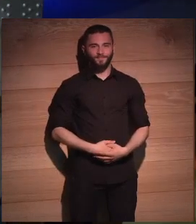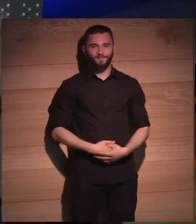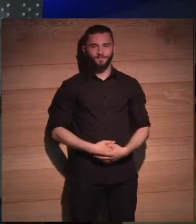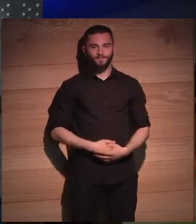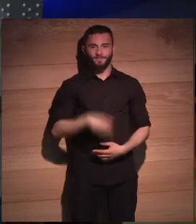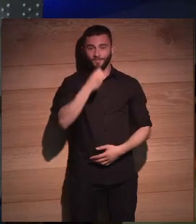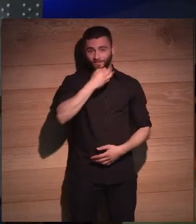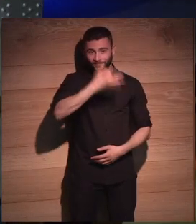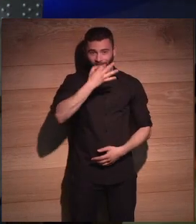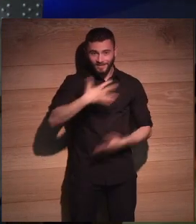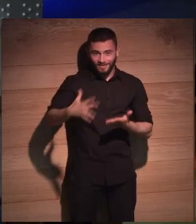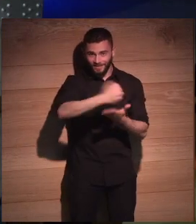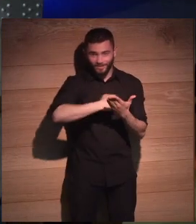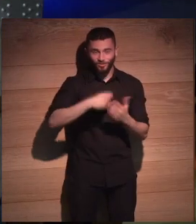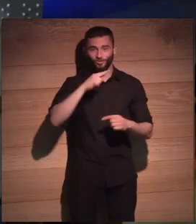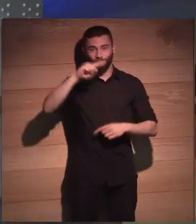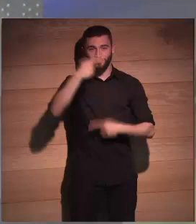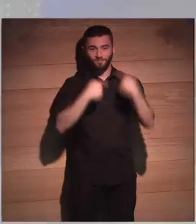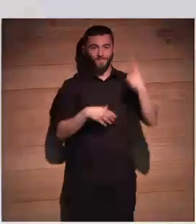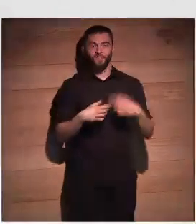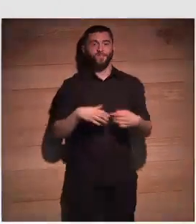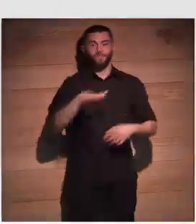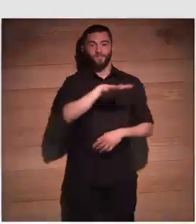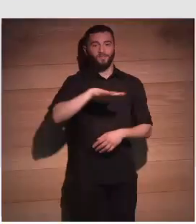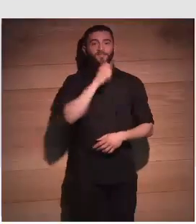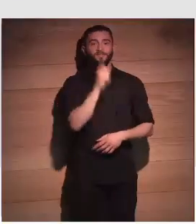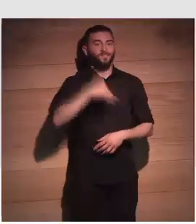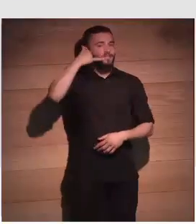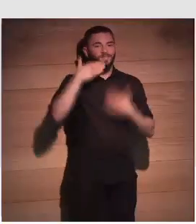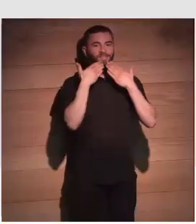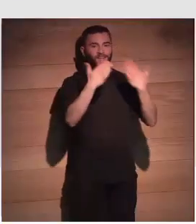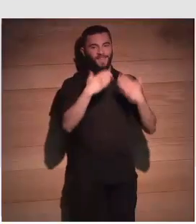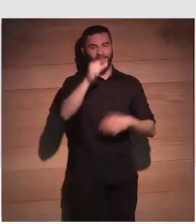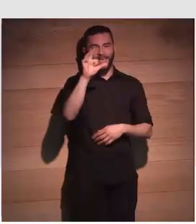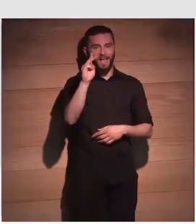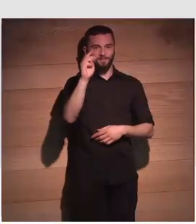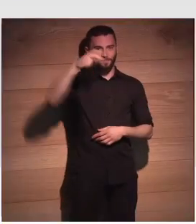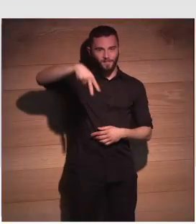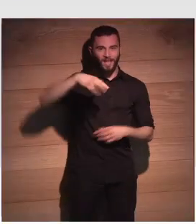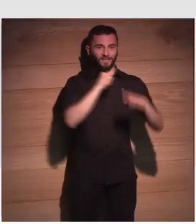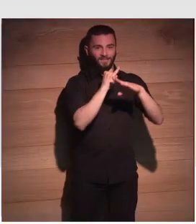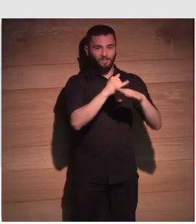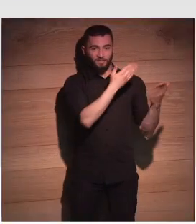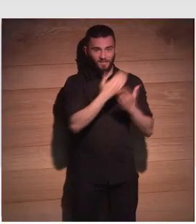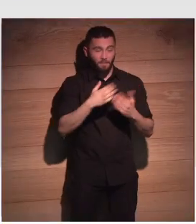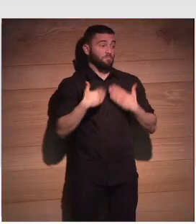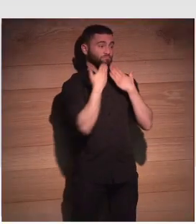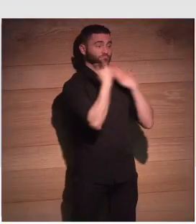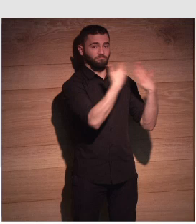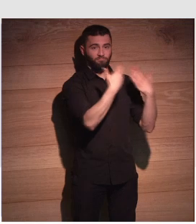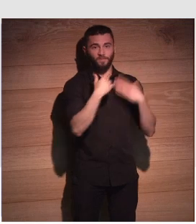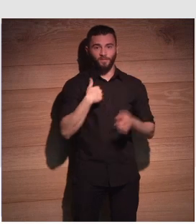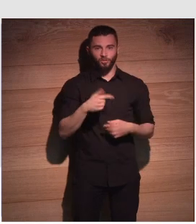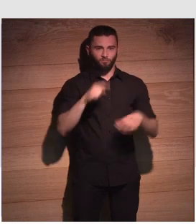Bueno, hola, buenas tardes a todos. Lo primero, agradecer a Fundación Telefónica y Aspen Institute el haberme invitado. Yo voy a pasar un rato con vosotros